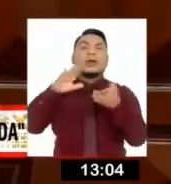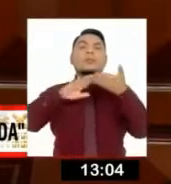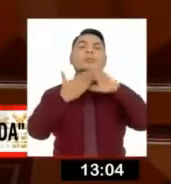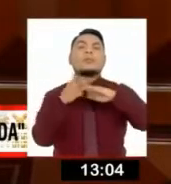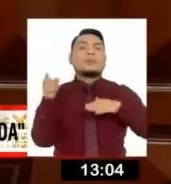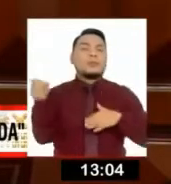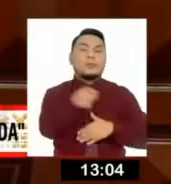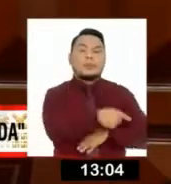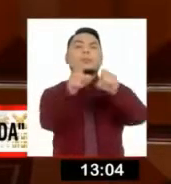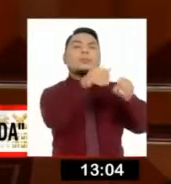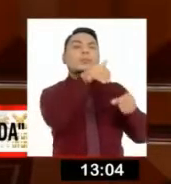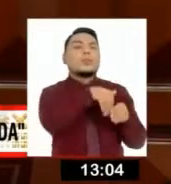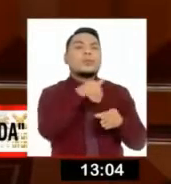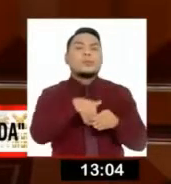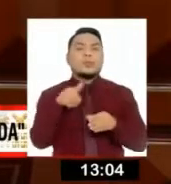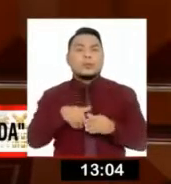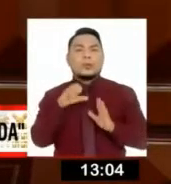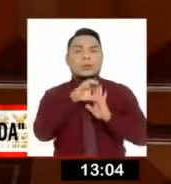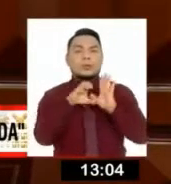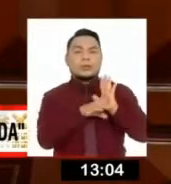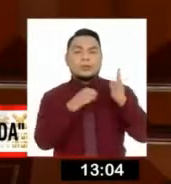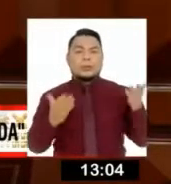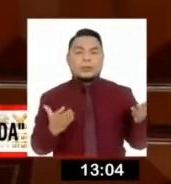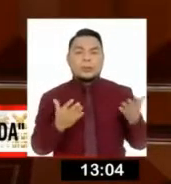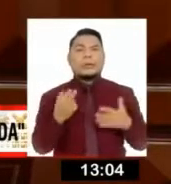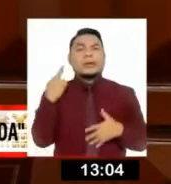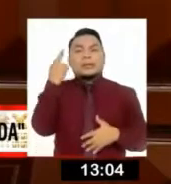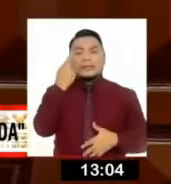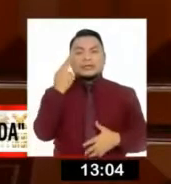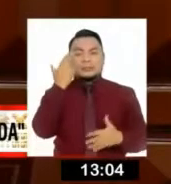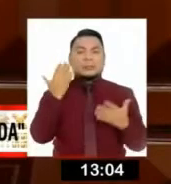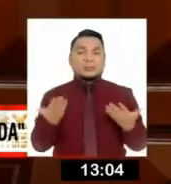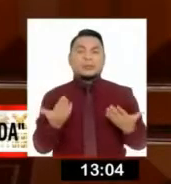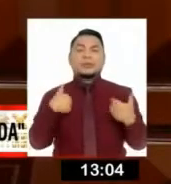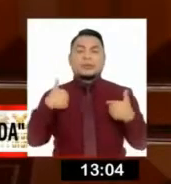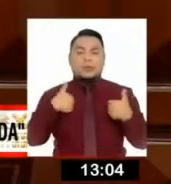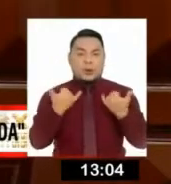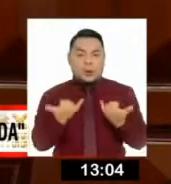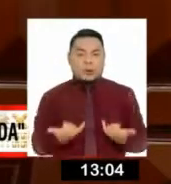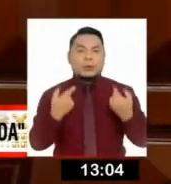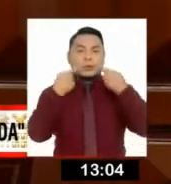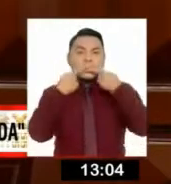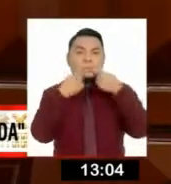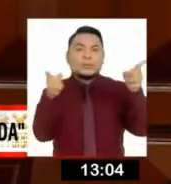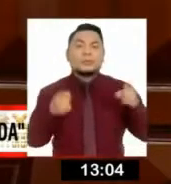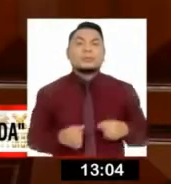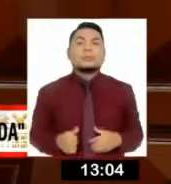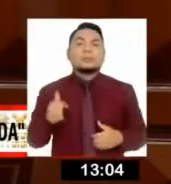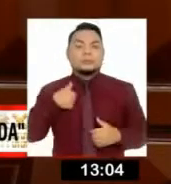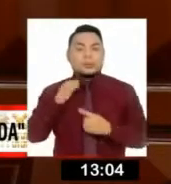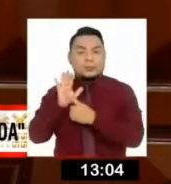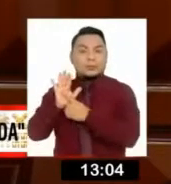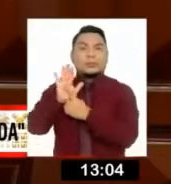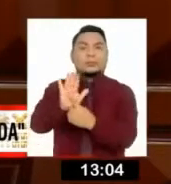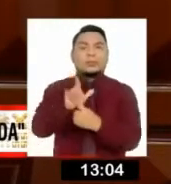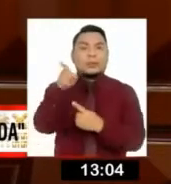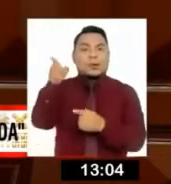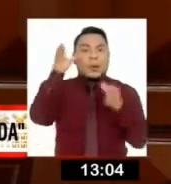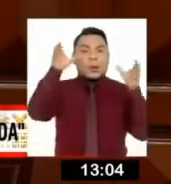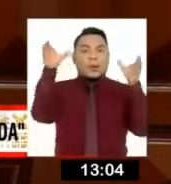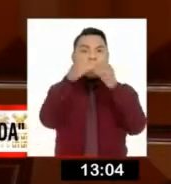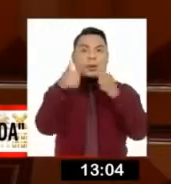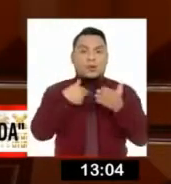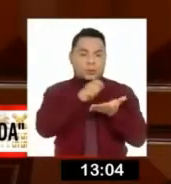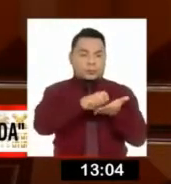pueblo mediante un constituyente. Es por ello que anuncio que presentaremos ante el Congreso de